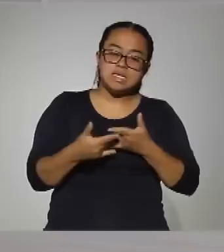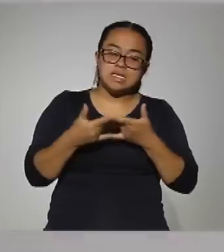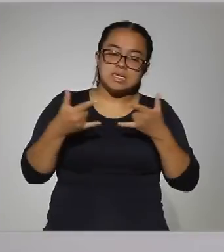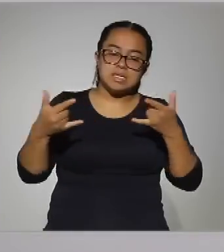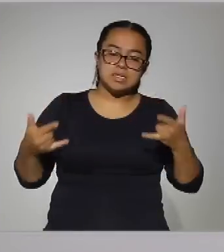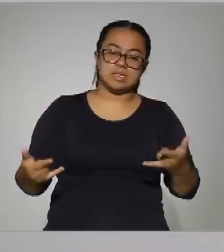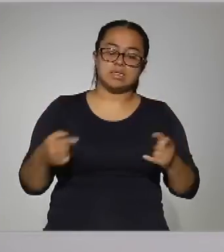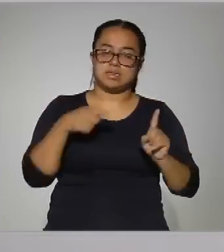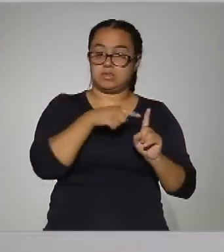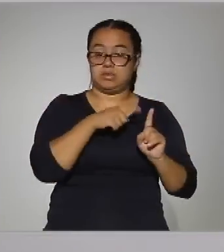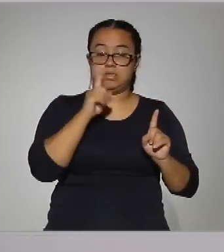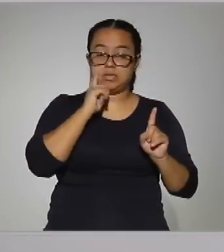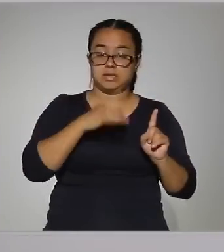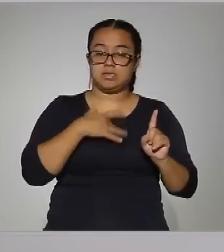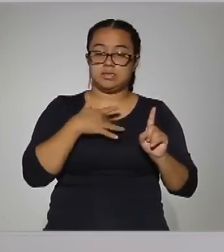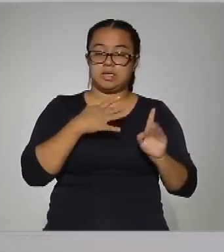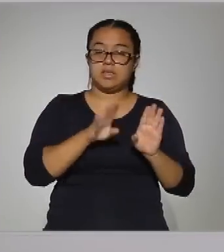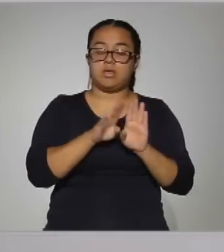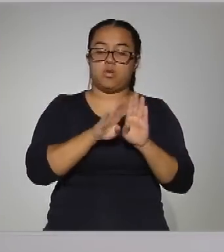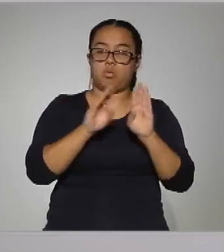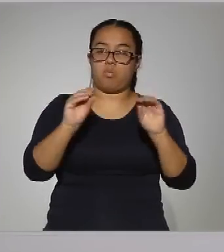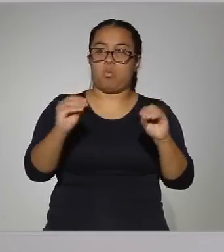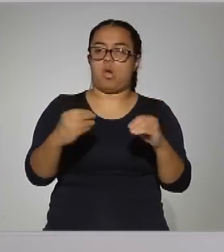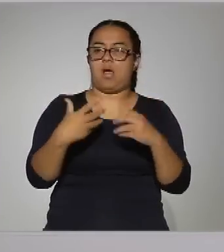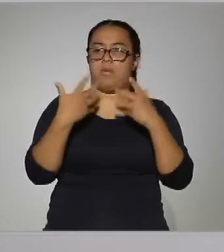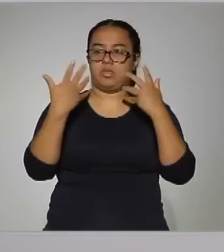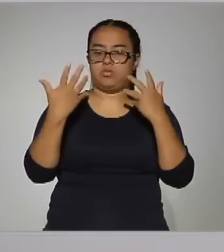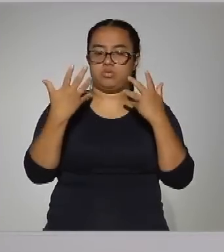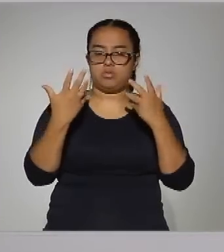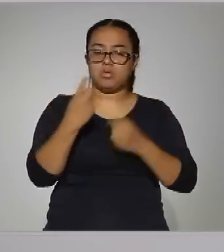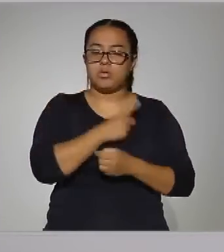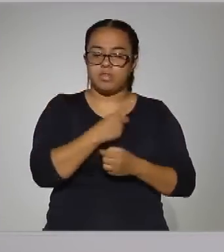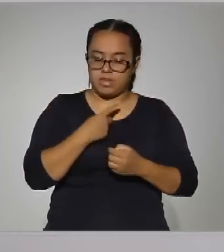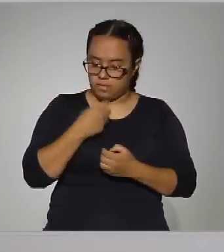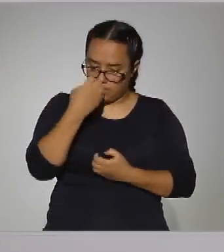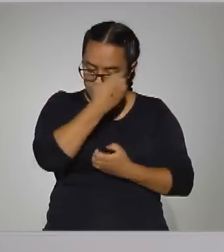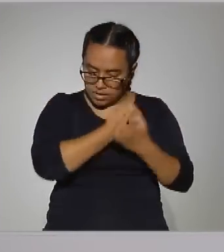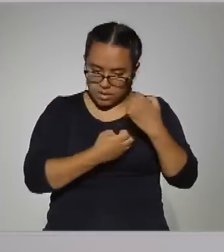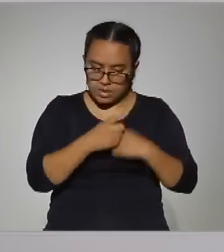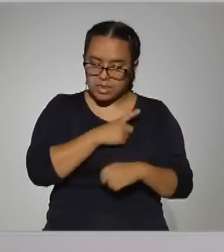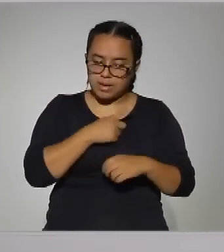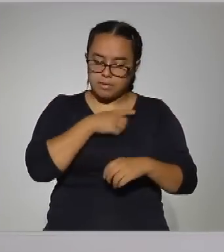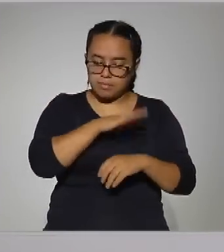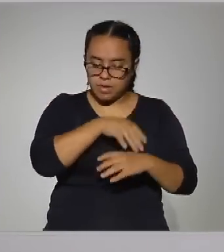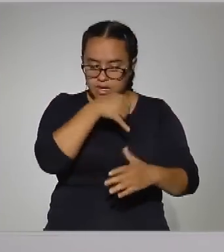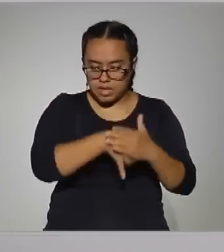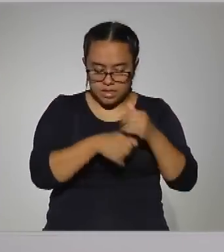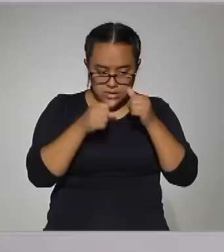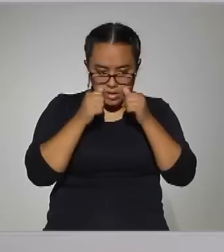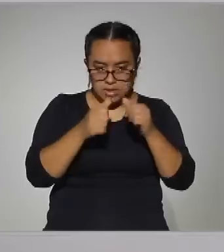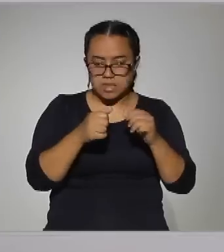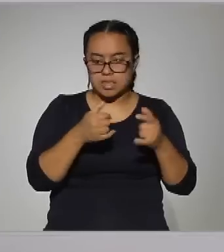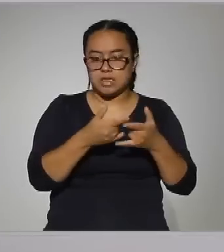donde se siente un abandono. Entonces, habría que ver, ¿no? Habría que escuchar si algo de eso